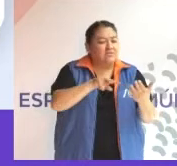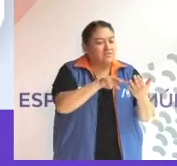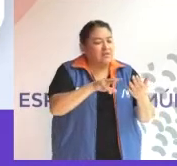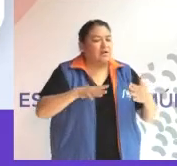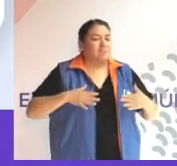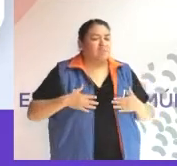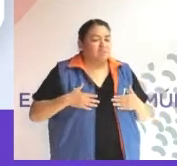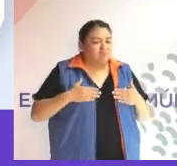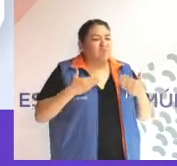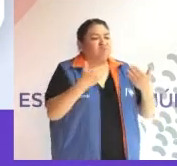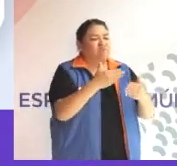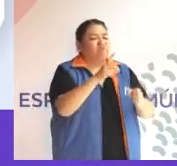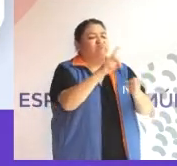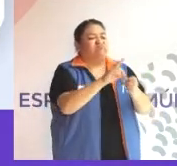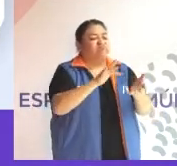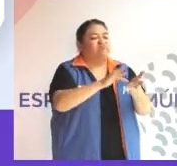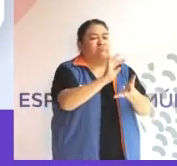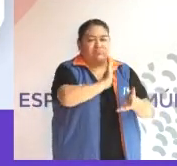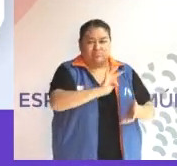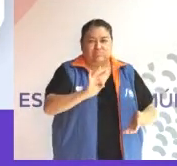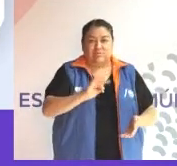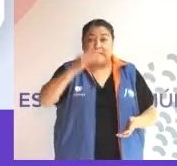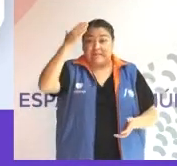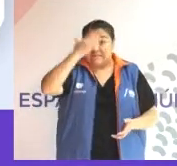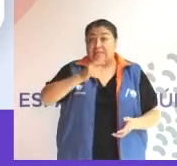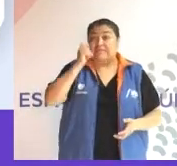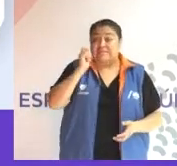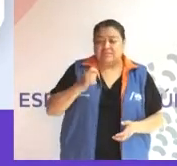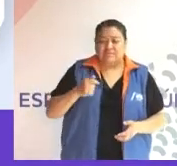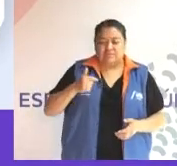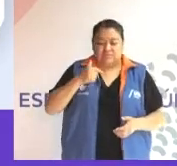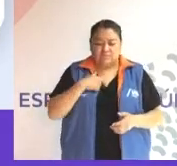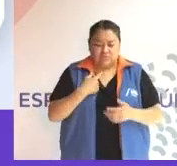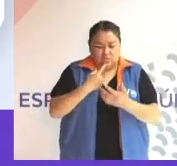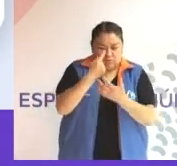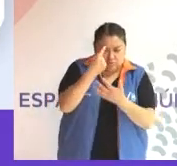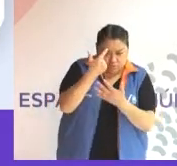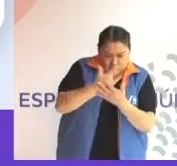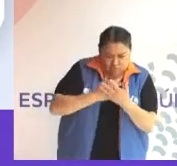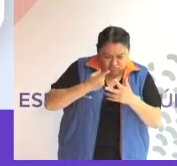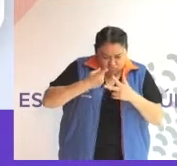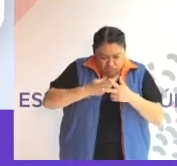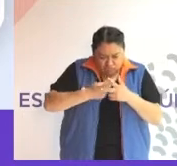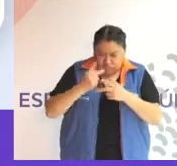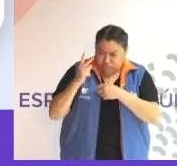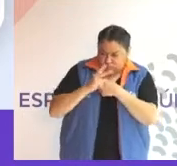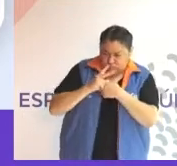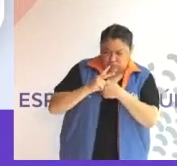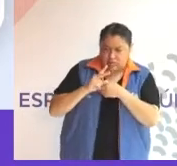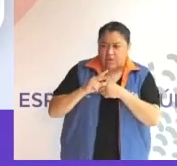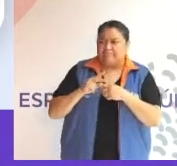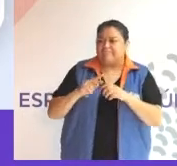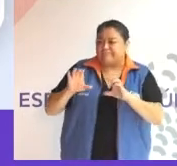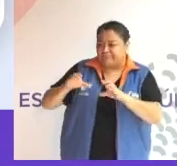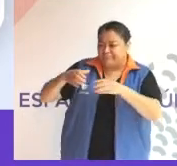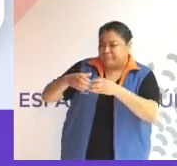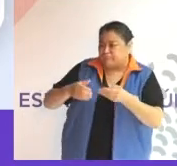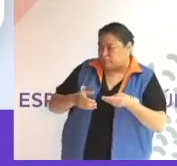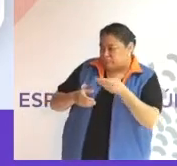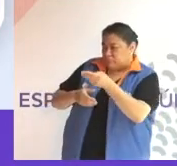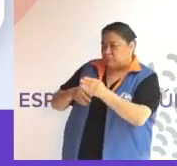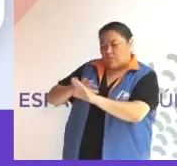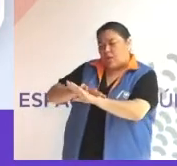de confianza. Entonces, no pensemos que rendición de cuentas es hacer el reporte y la auditoría y presentársela al consejo o al